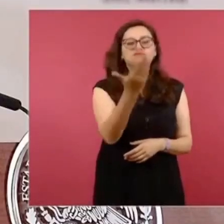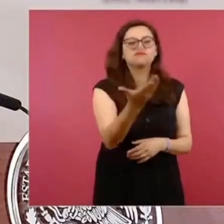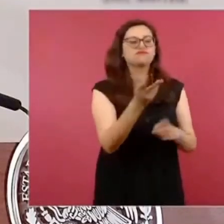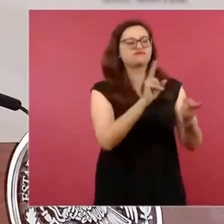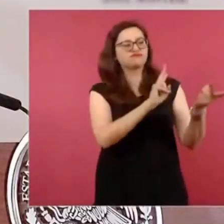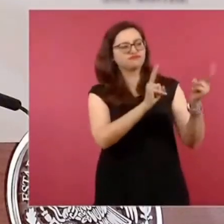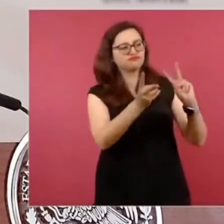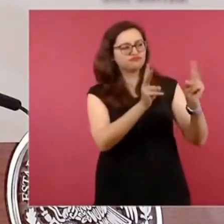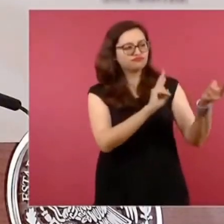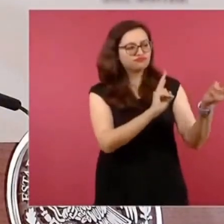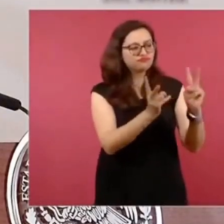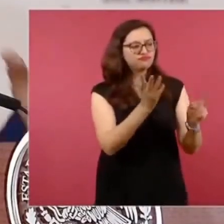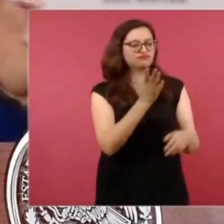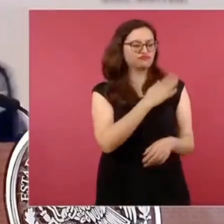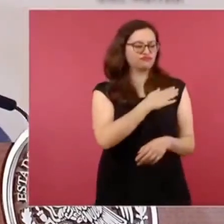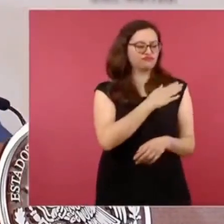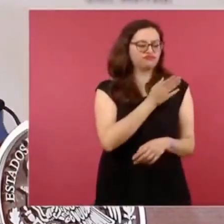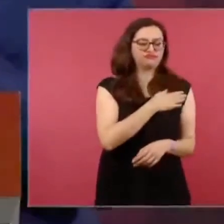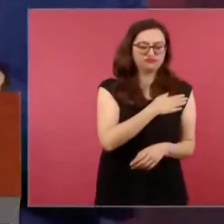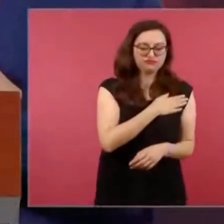Y ya lo he dicho muchas veces,